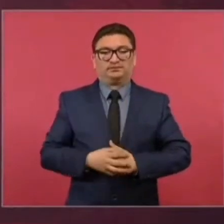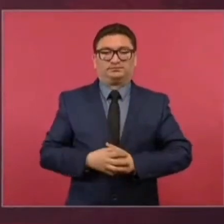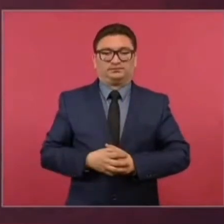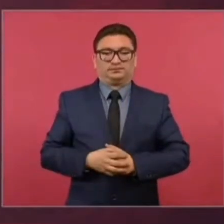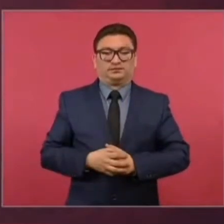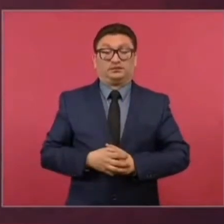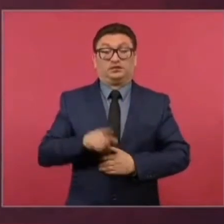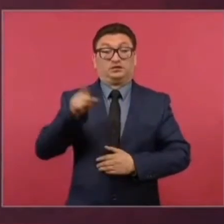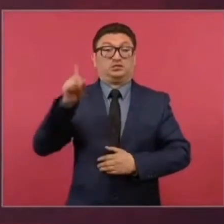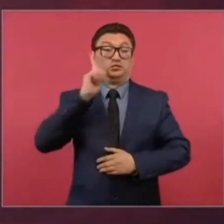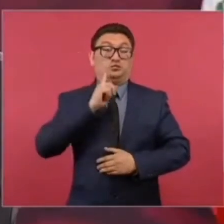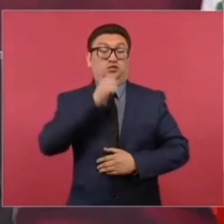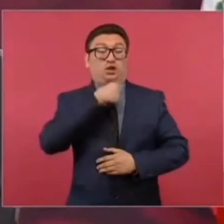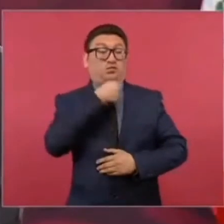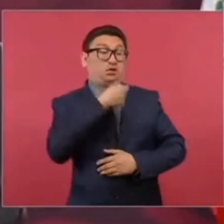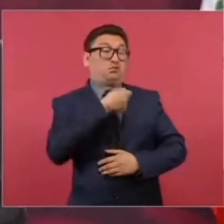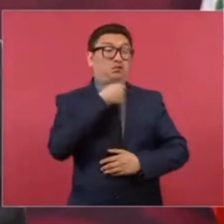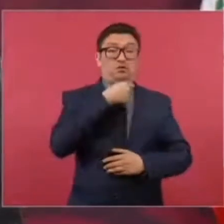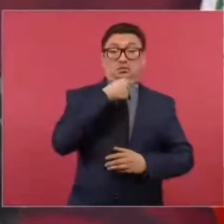Y la señora hizo